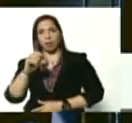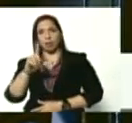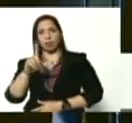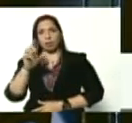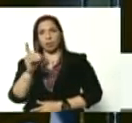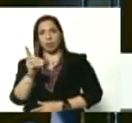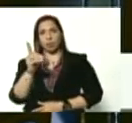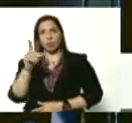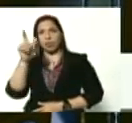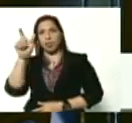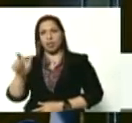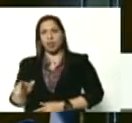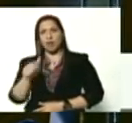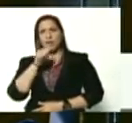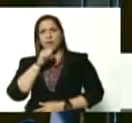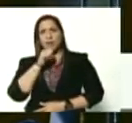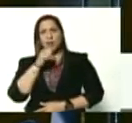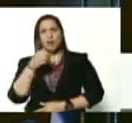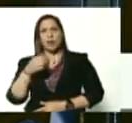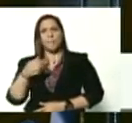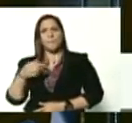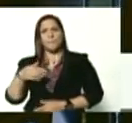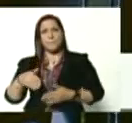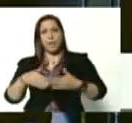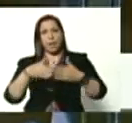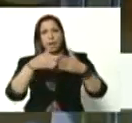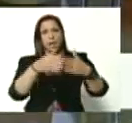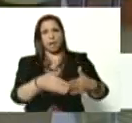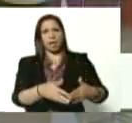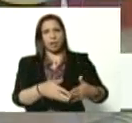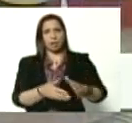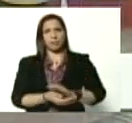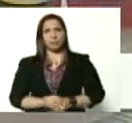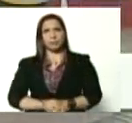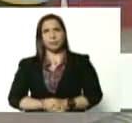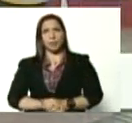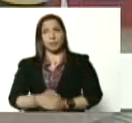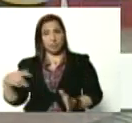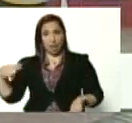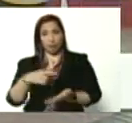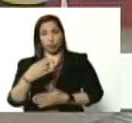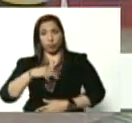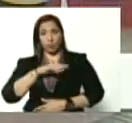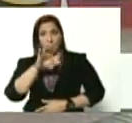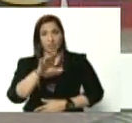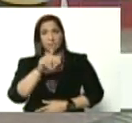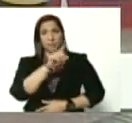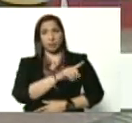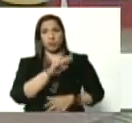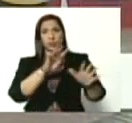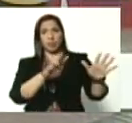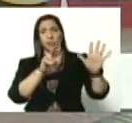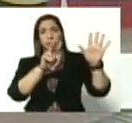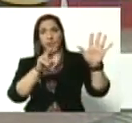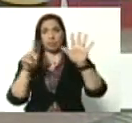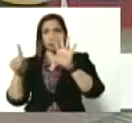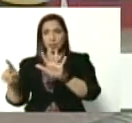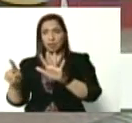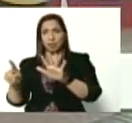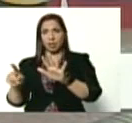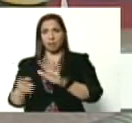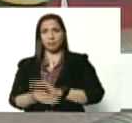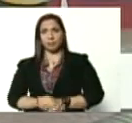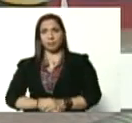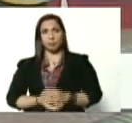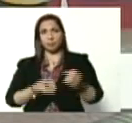quien en su viaje a nuestro país en 1966 nos recomendó tirar la estatua de nuestros